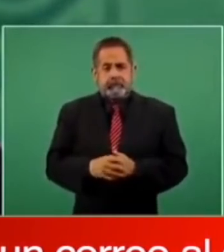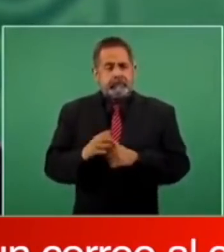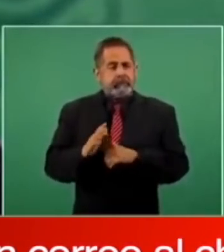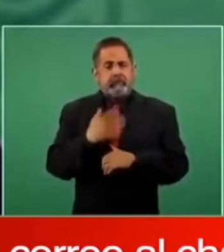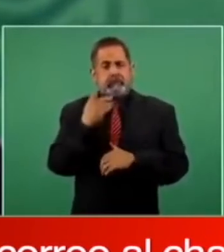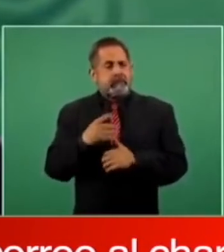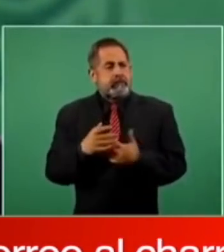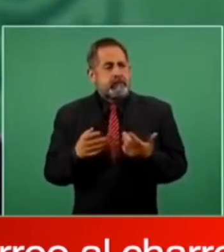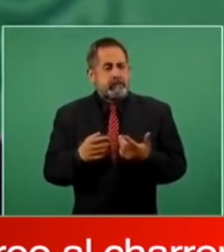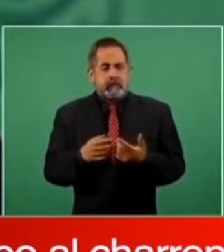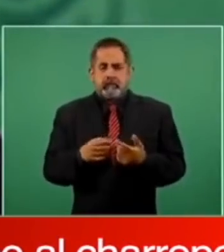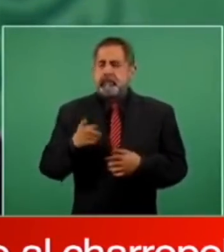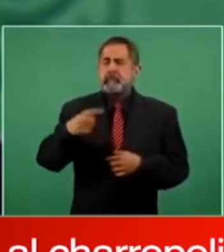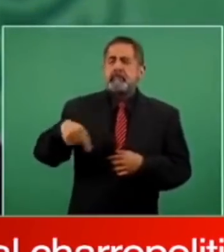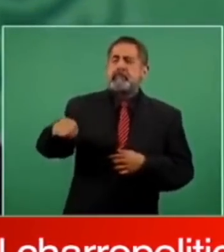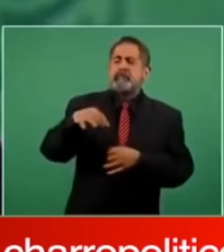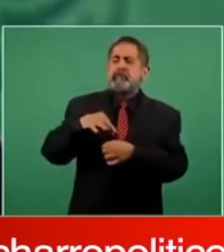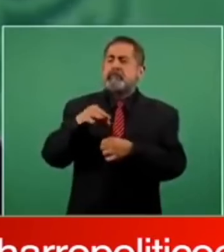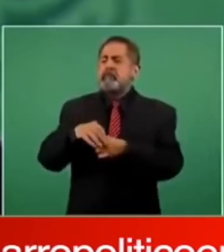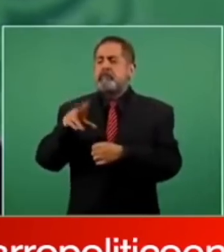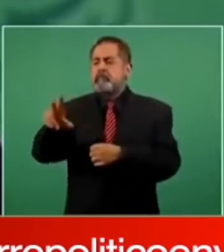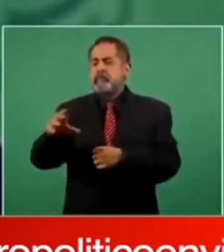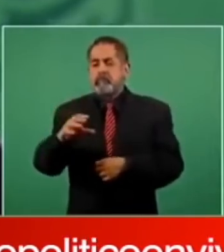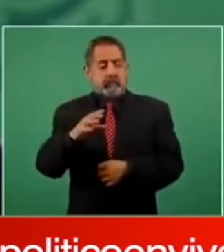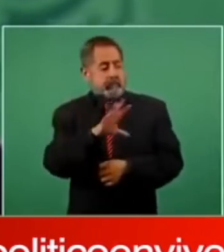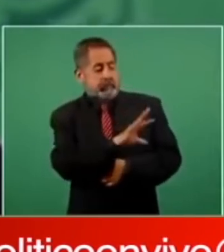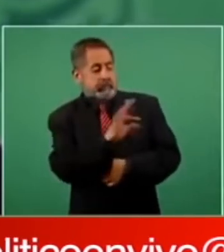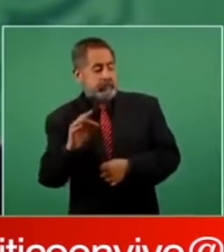impedir que el pueblo sea el que decida?